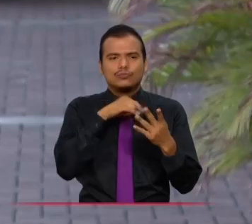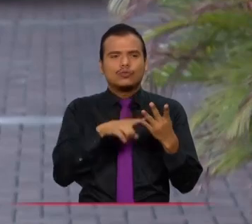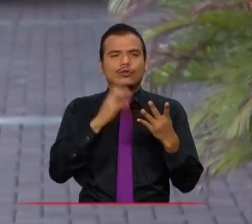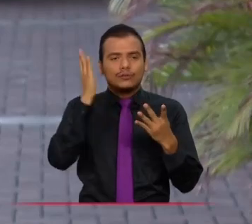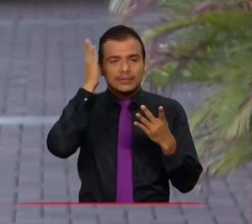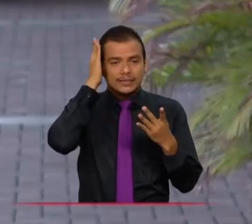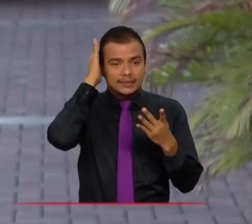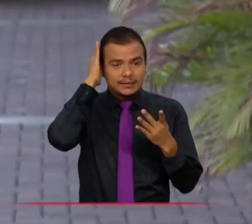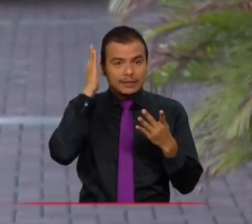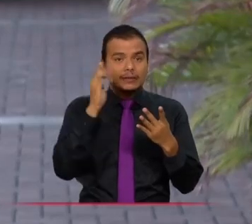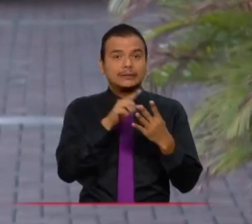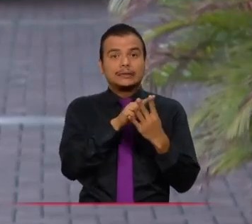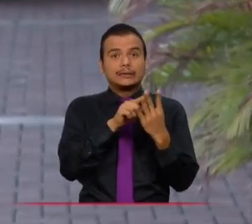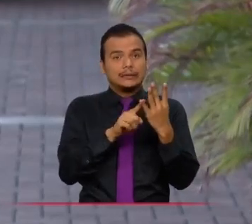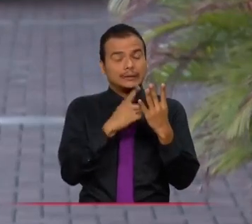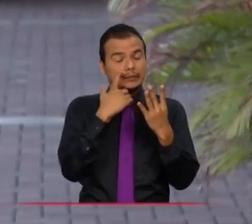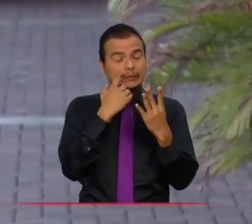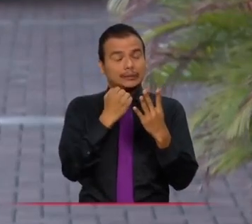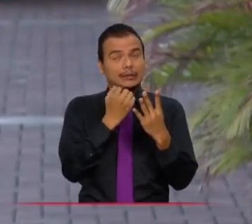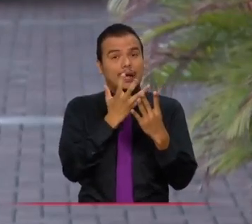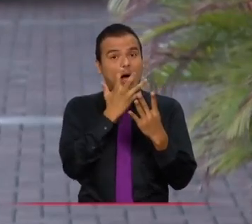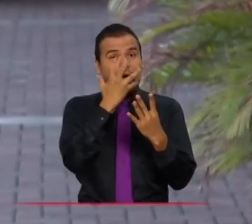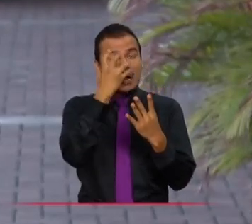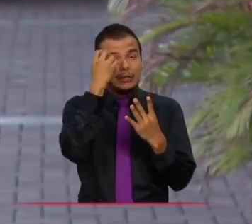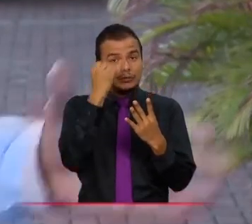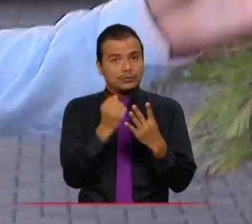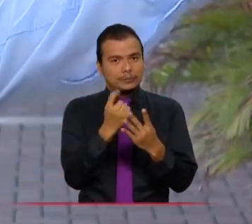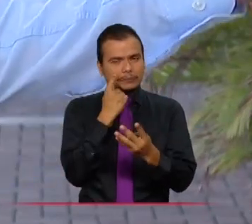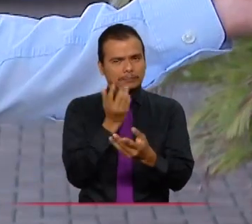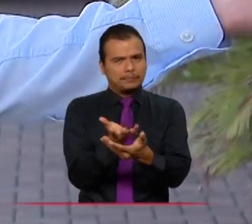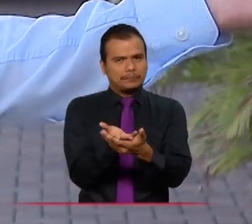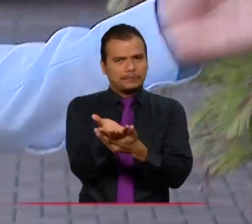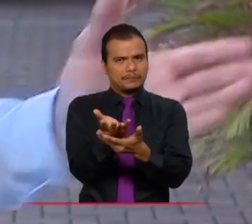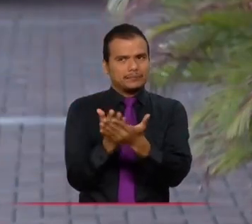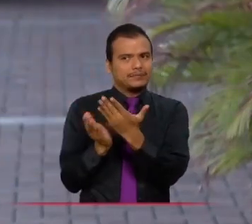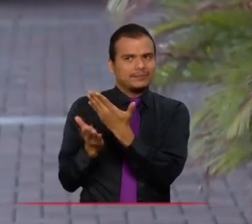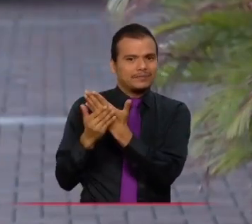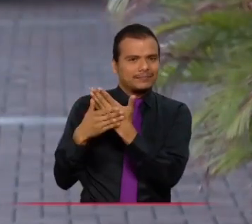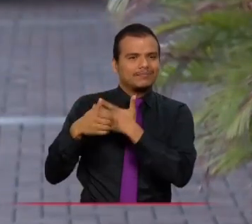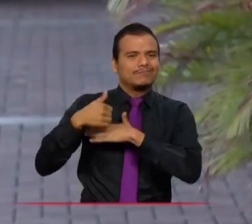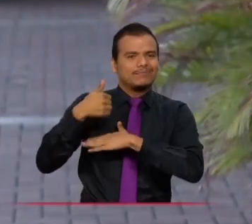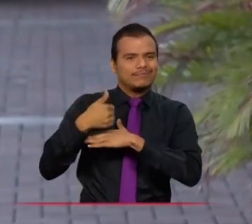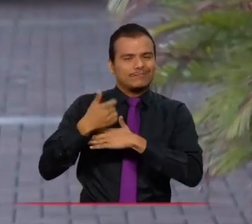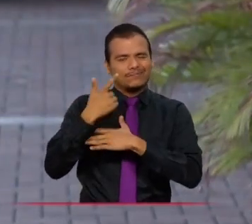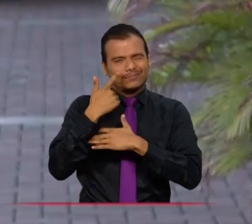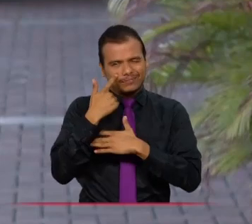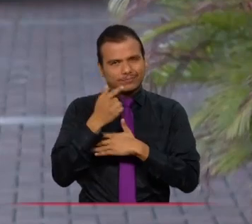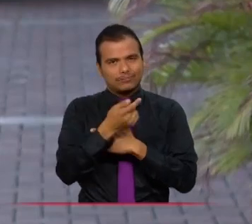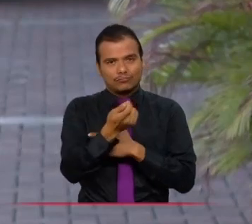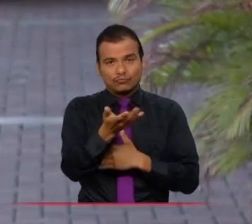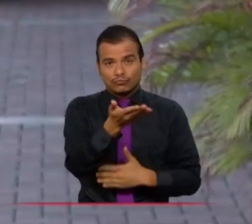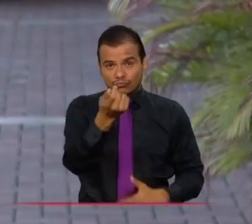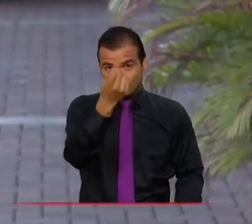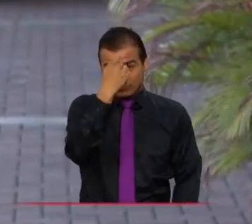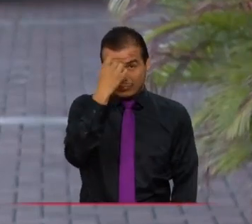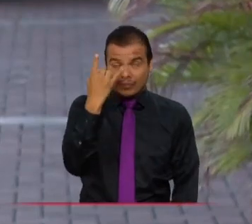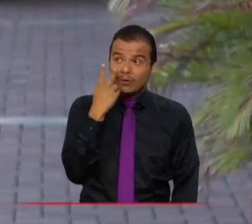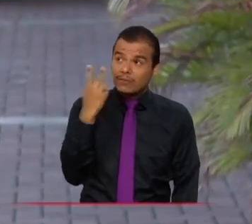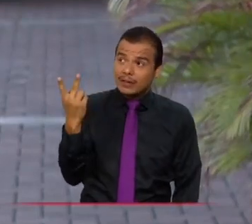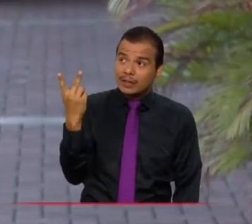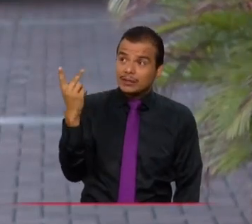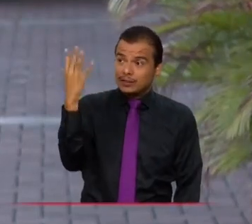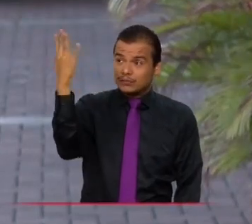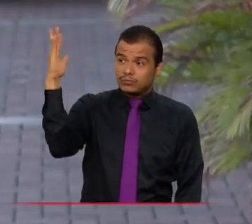sarzal nuevamente extendemos las recomendaciones todas las que dio a conocer el sargento Y si usted conoce incendio notifíquese